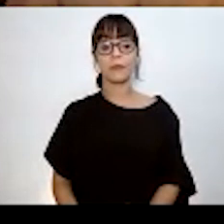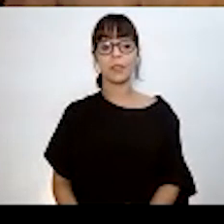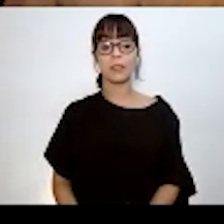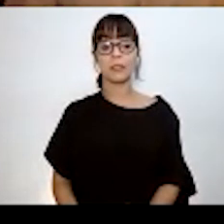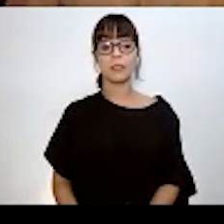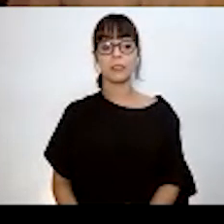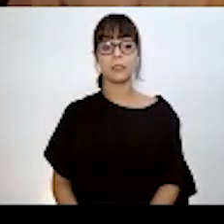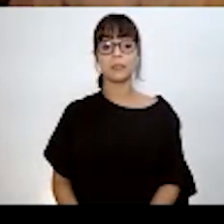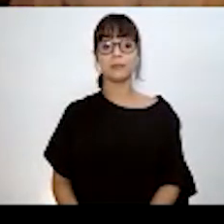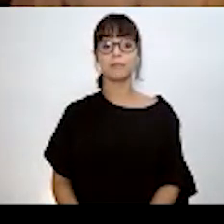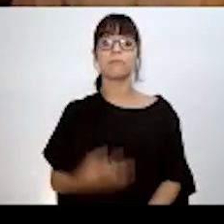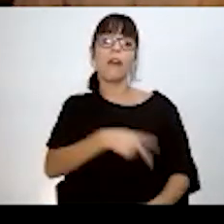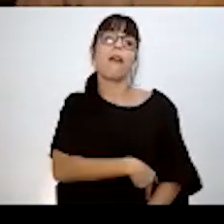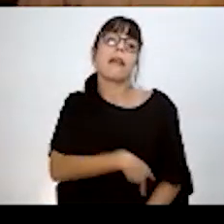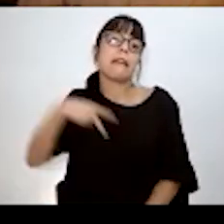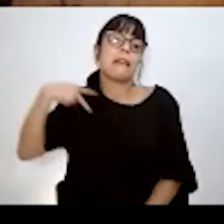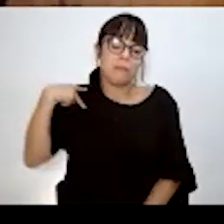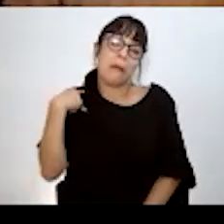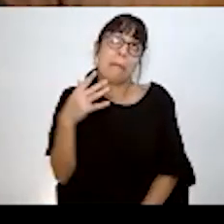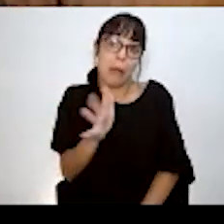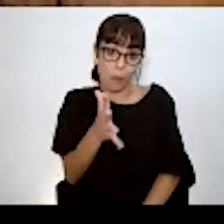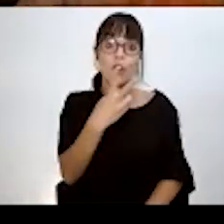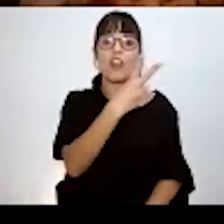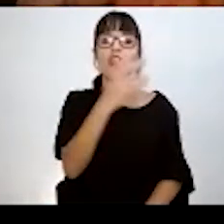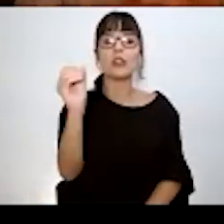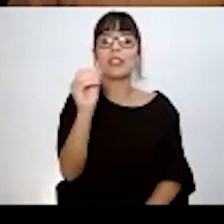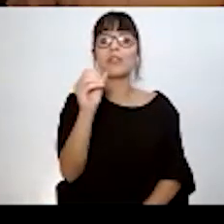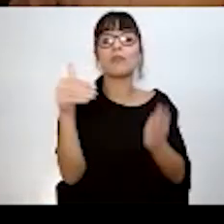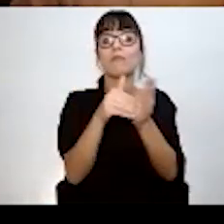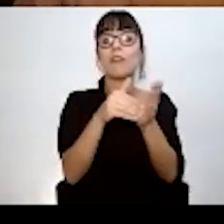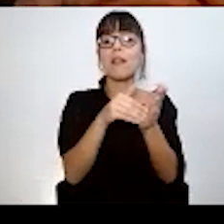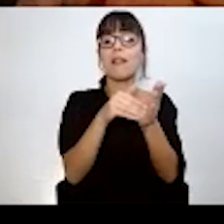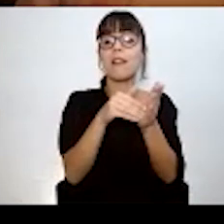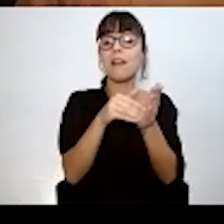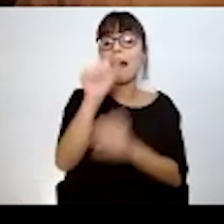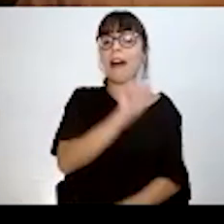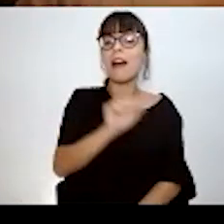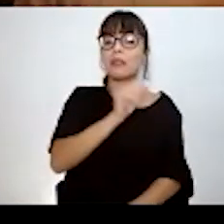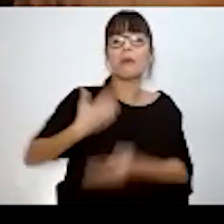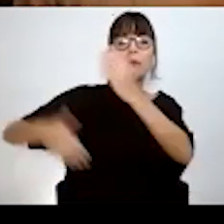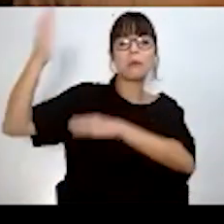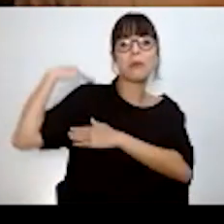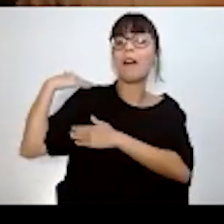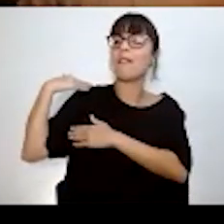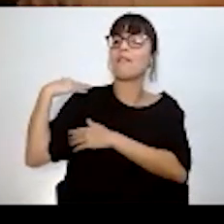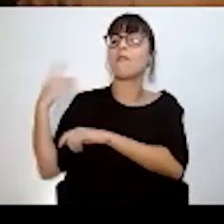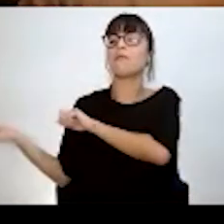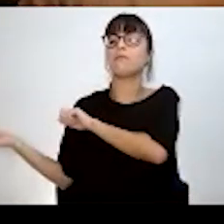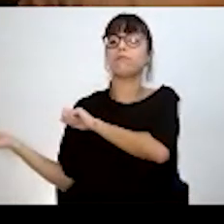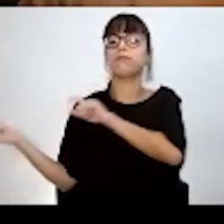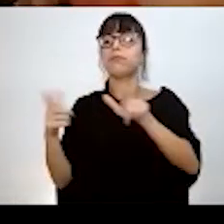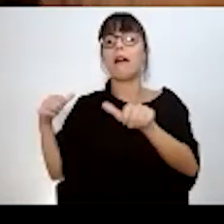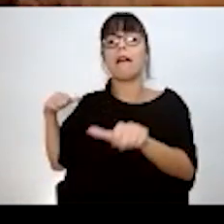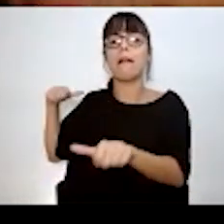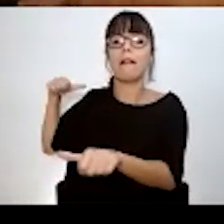en números muy gruesos, hace 200.000 años nuestra especie comenzó un largo viaje que ha durado prácticamente hasta la actualidad, donde las islas constituyen